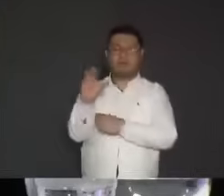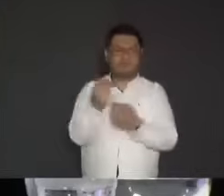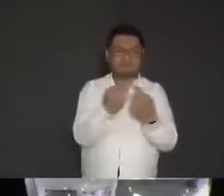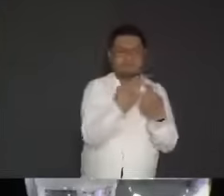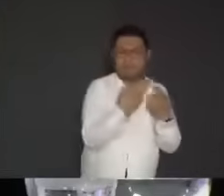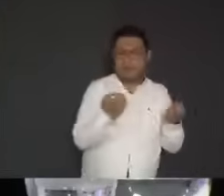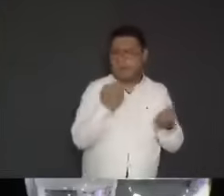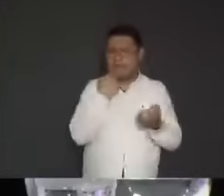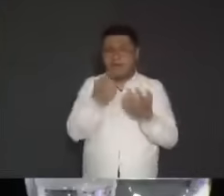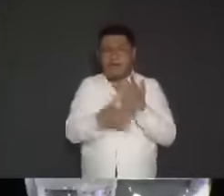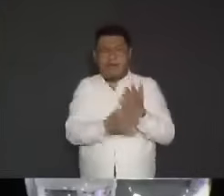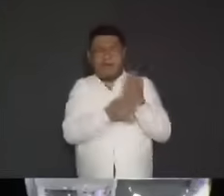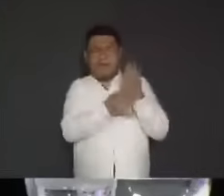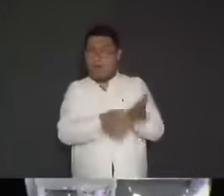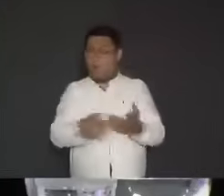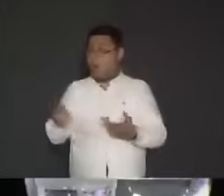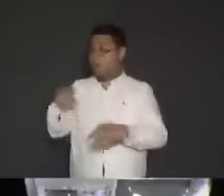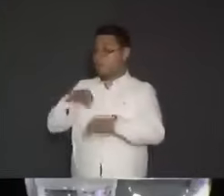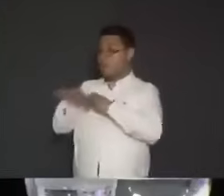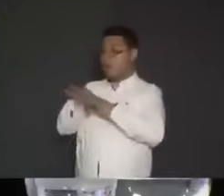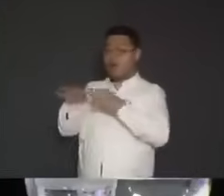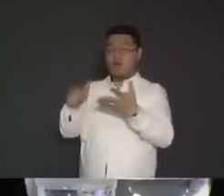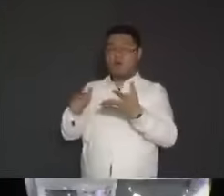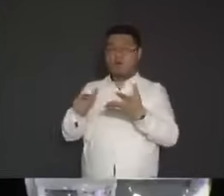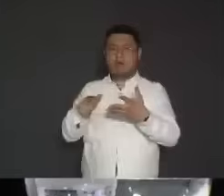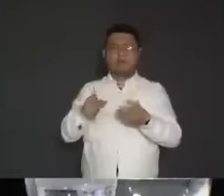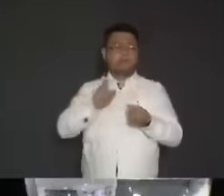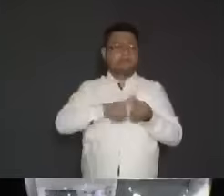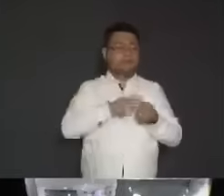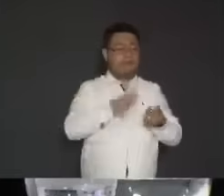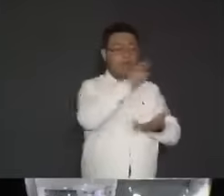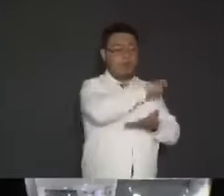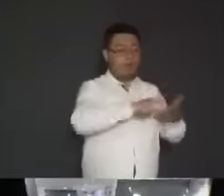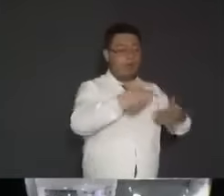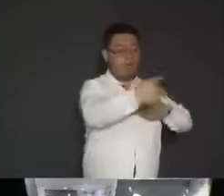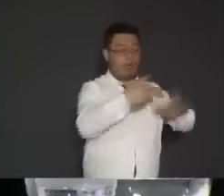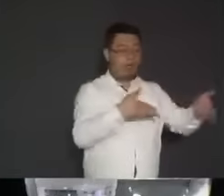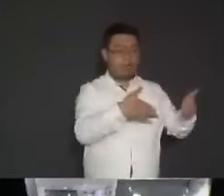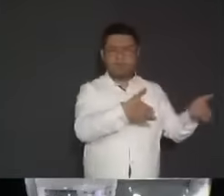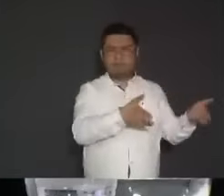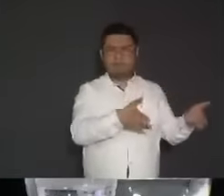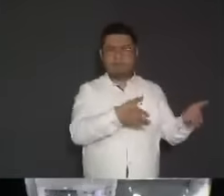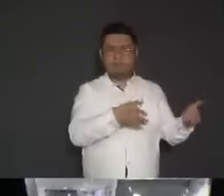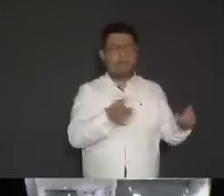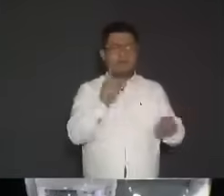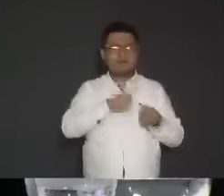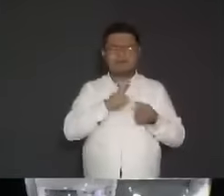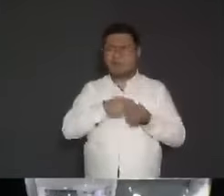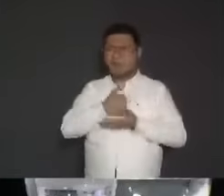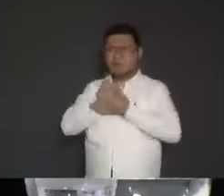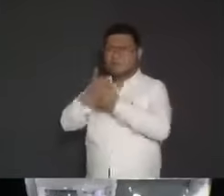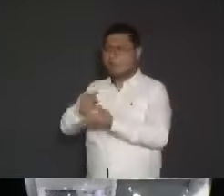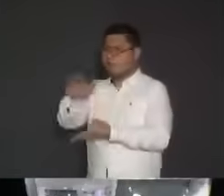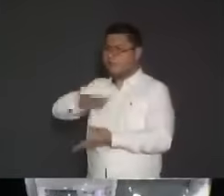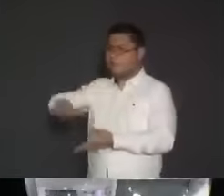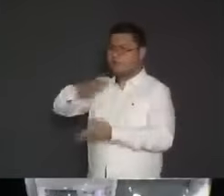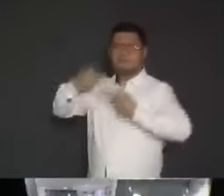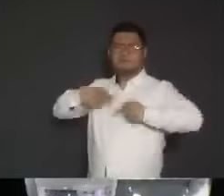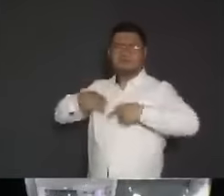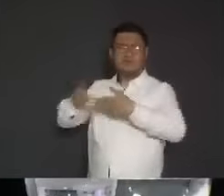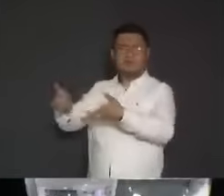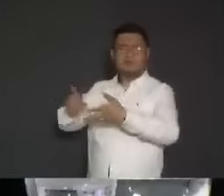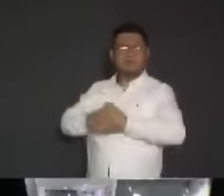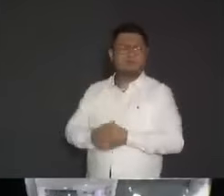comprar tierras y quién tiene más tierras y quién compró más barato, pero hay que ayudar a los campesinos. Gestionar